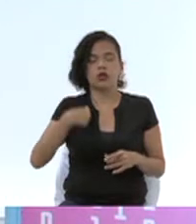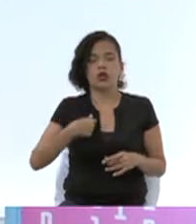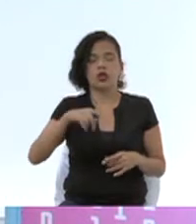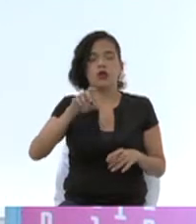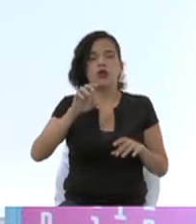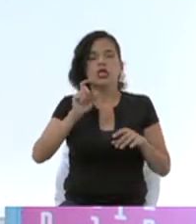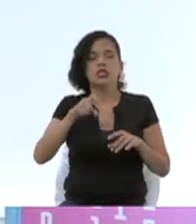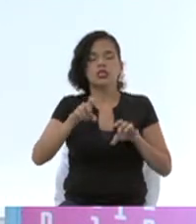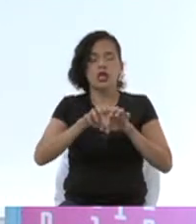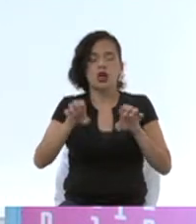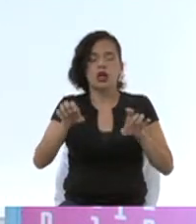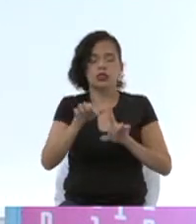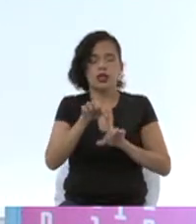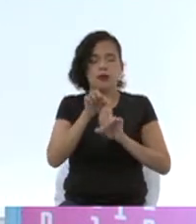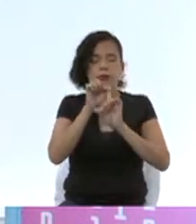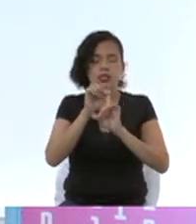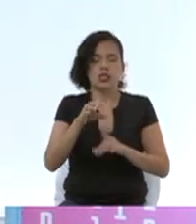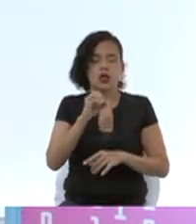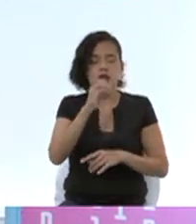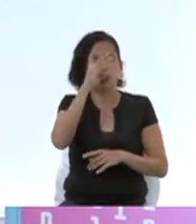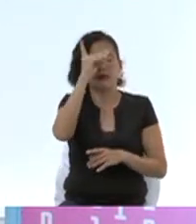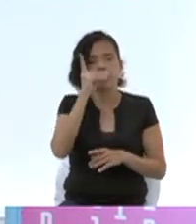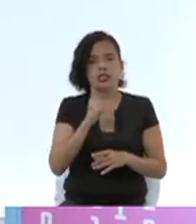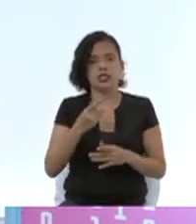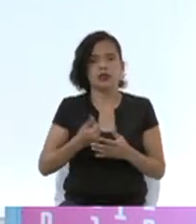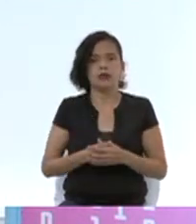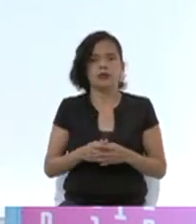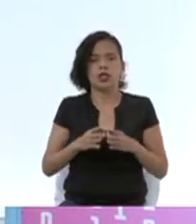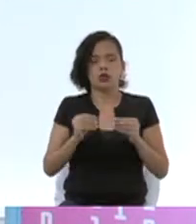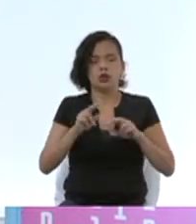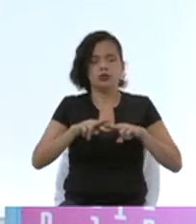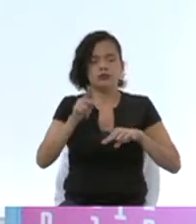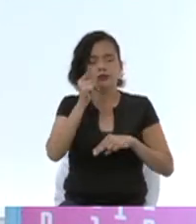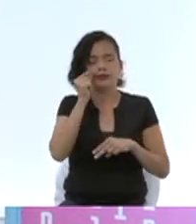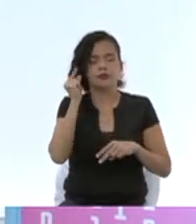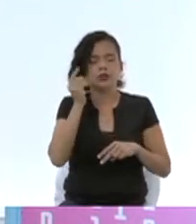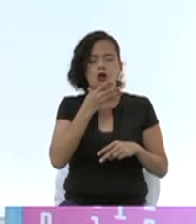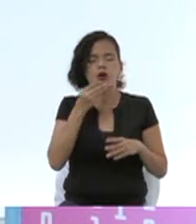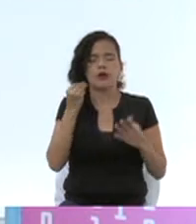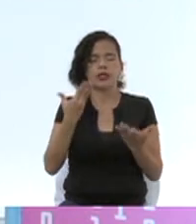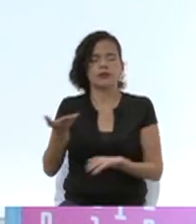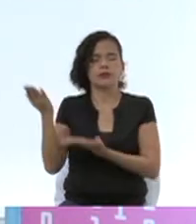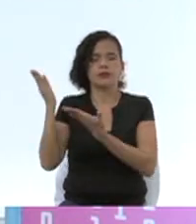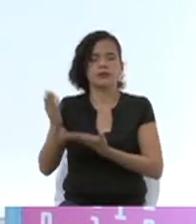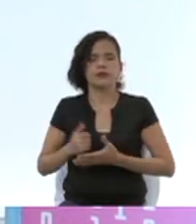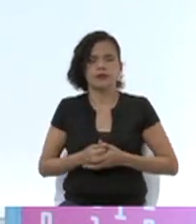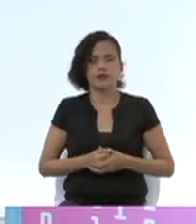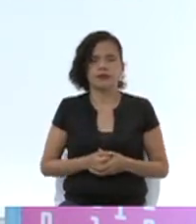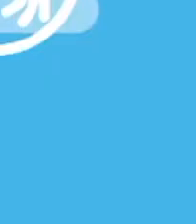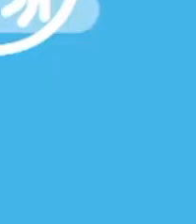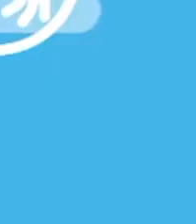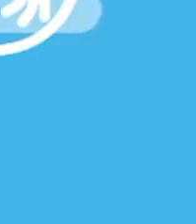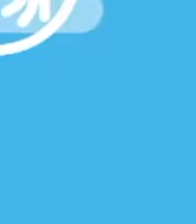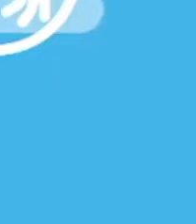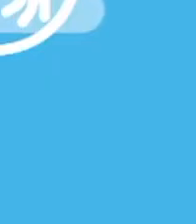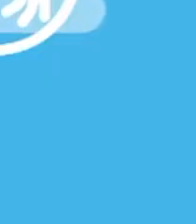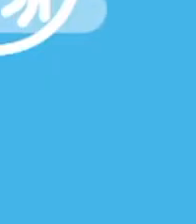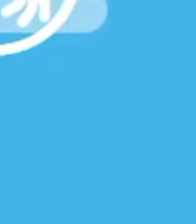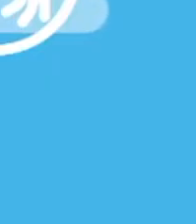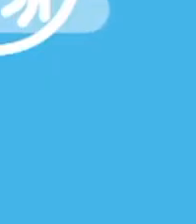con necesidades educativas especiales y o discapacidad para todos los niños, niñas y adolescentes. ¡Sean bienvenidas!